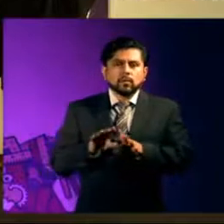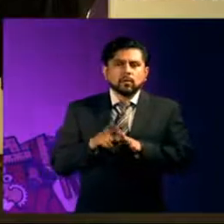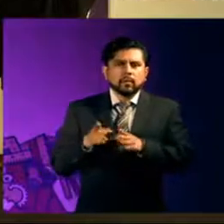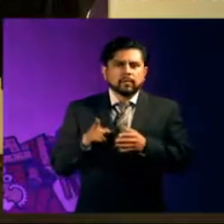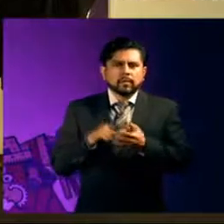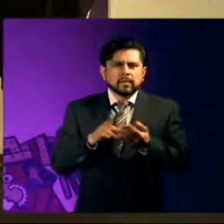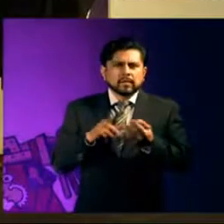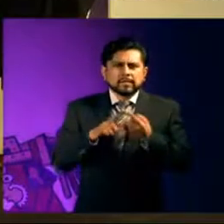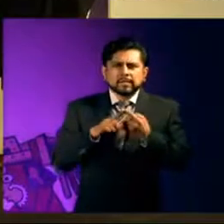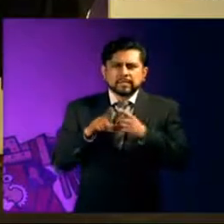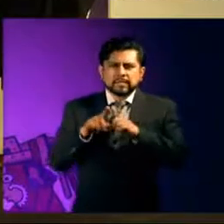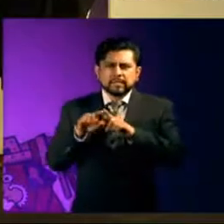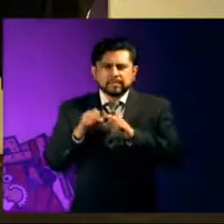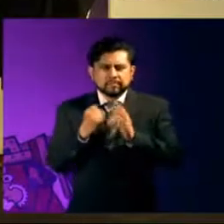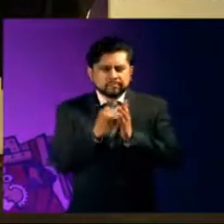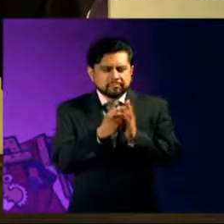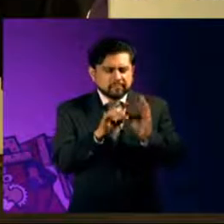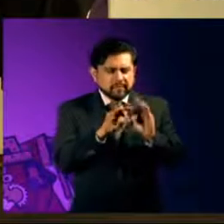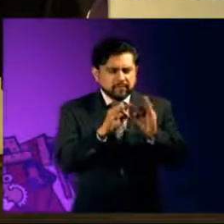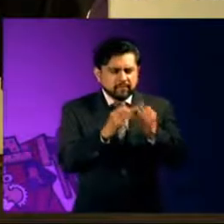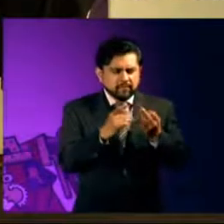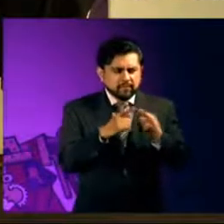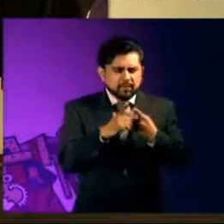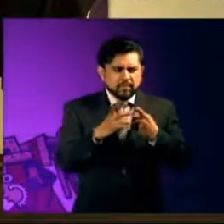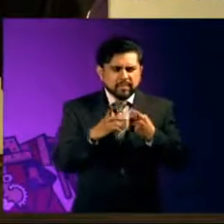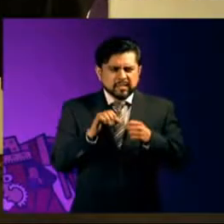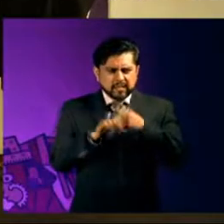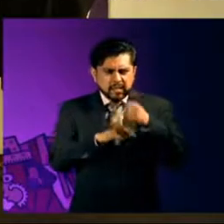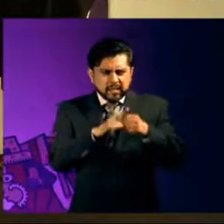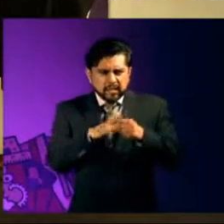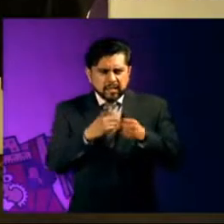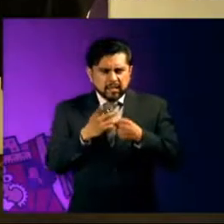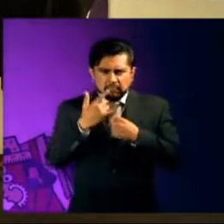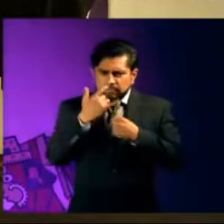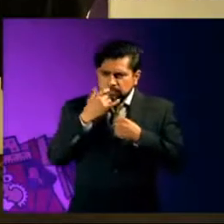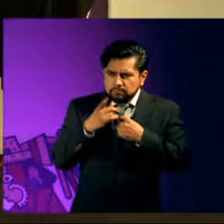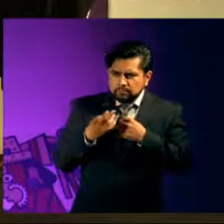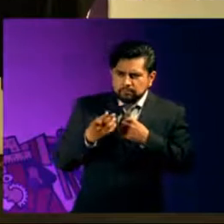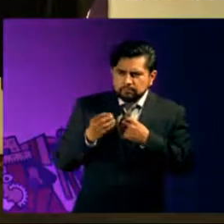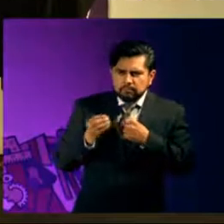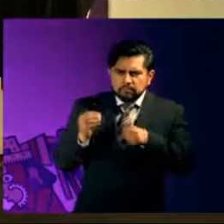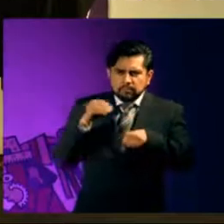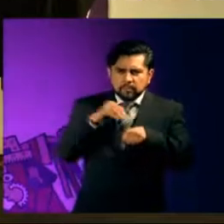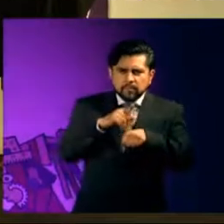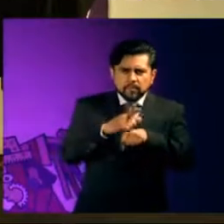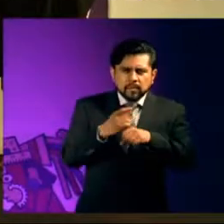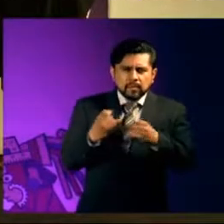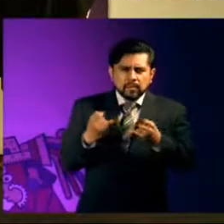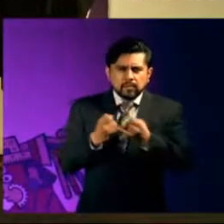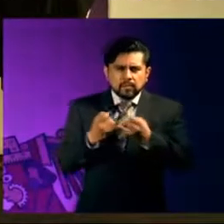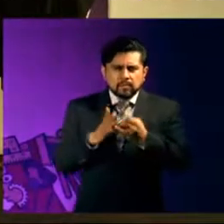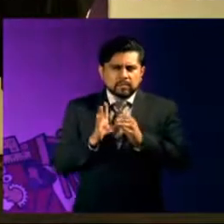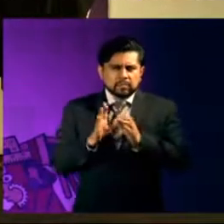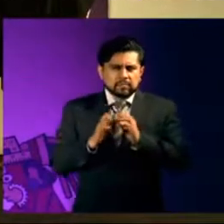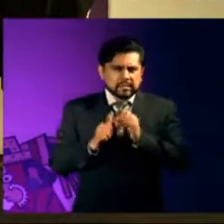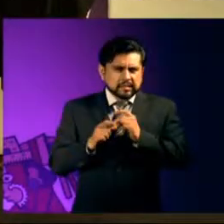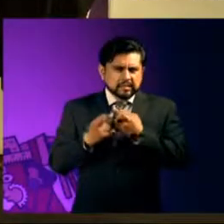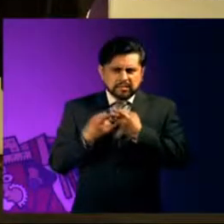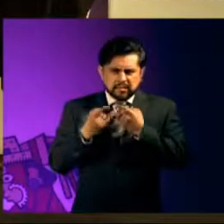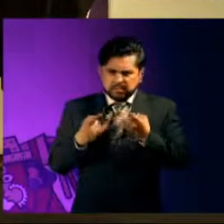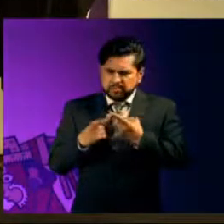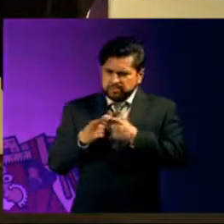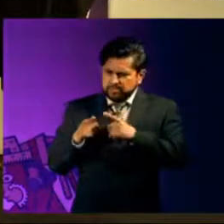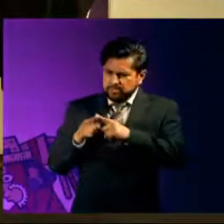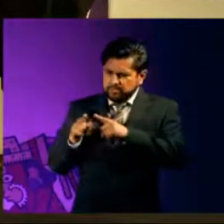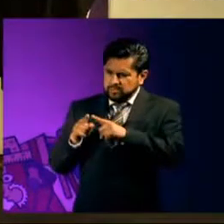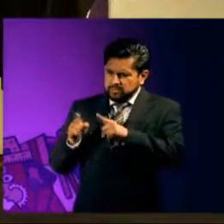una sirena un ornitorrinco al mismo tiempo que un jabón hecho en la india no a